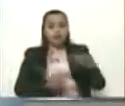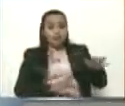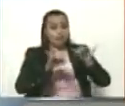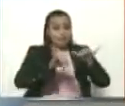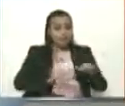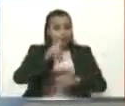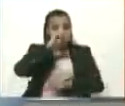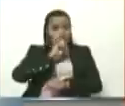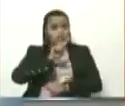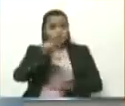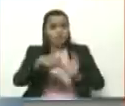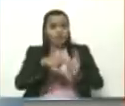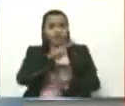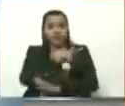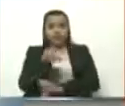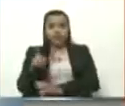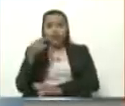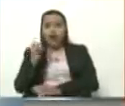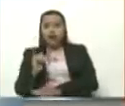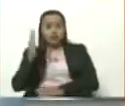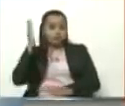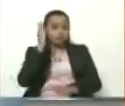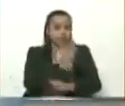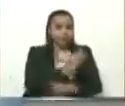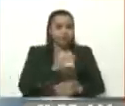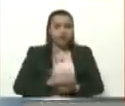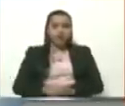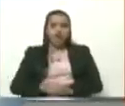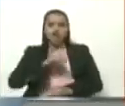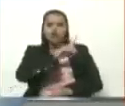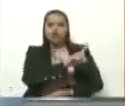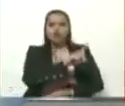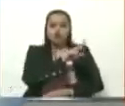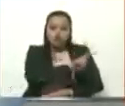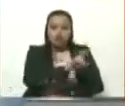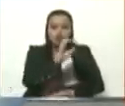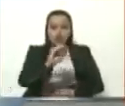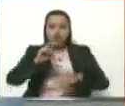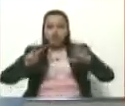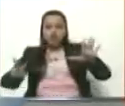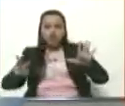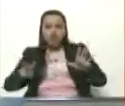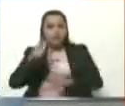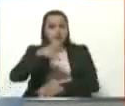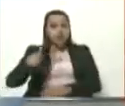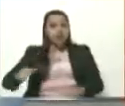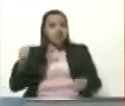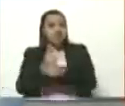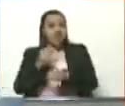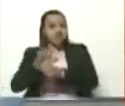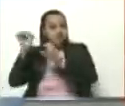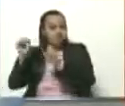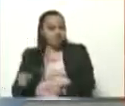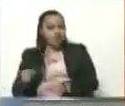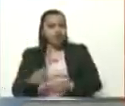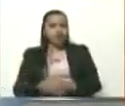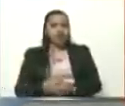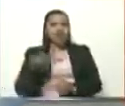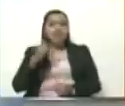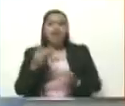2021 han sido acusados un total de 207 funcionarios y se han logrado una cifra